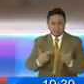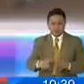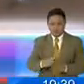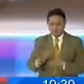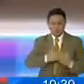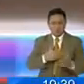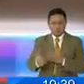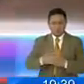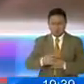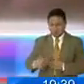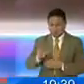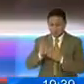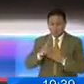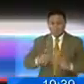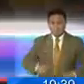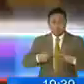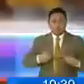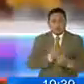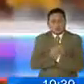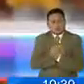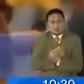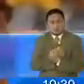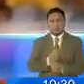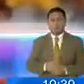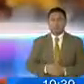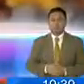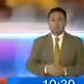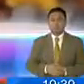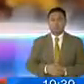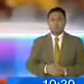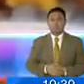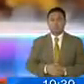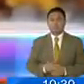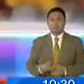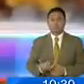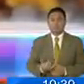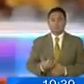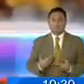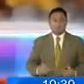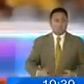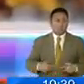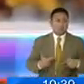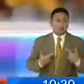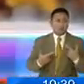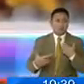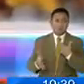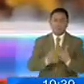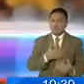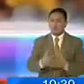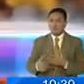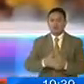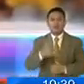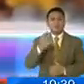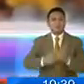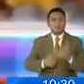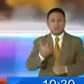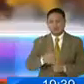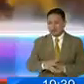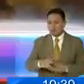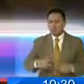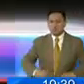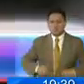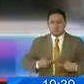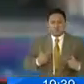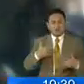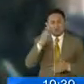vida es un regalo que hay que atesorar. En la vida, pese a las penas o las alegrías, la vida realmente